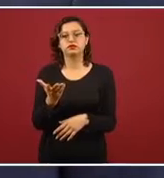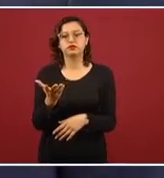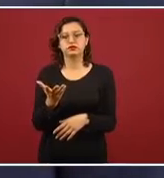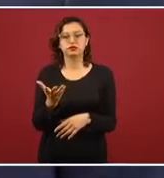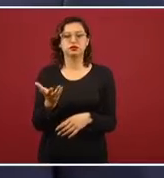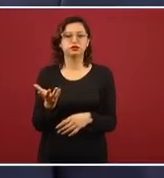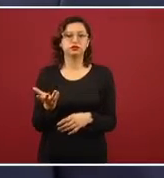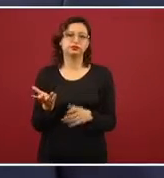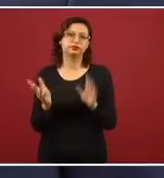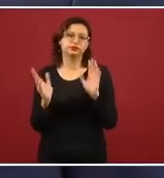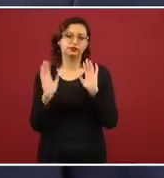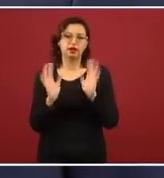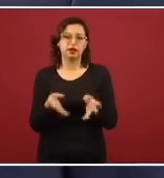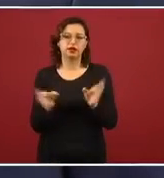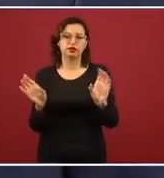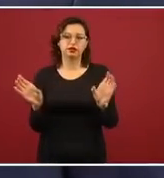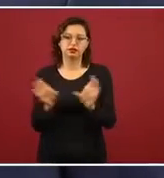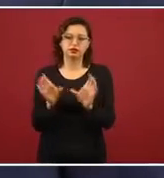certificado